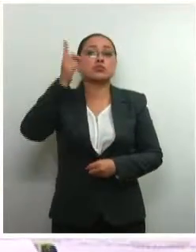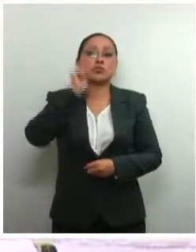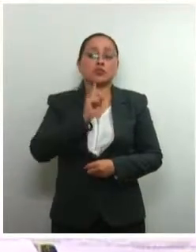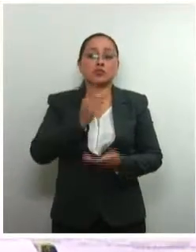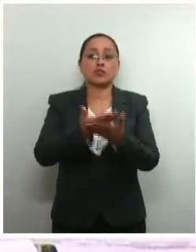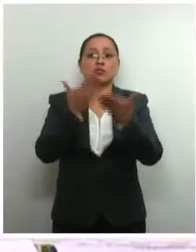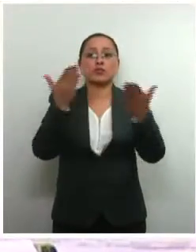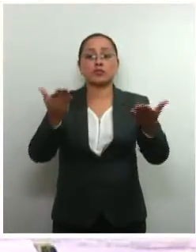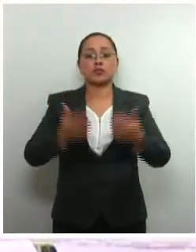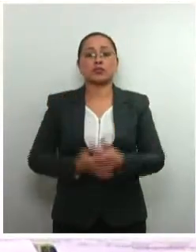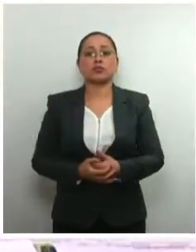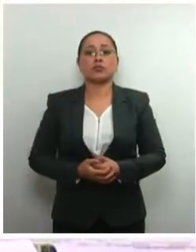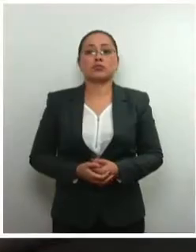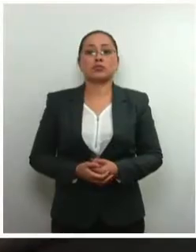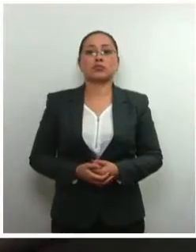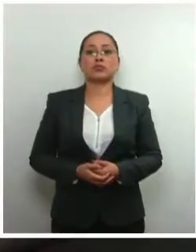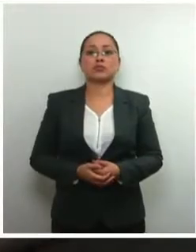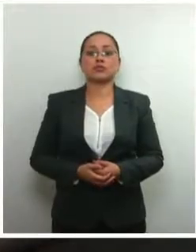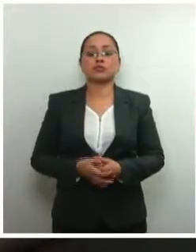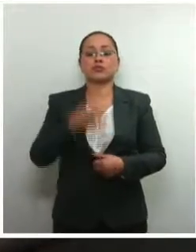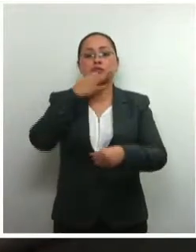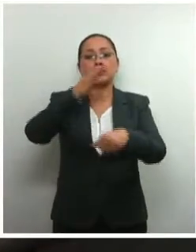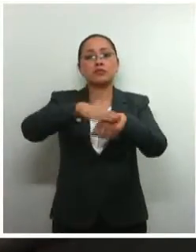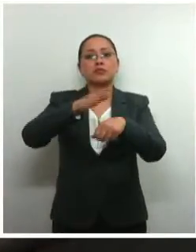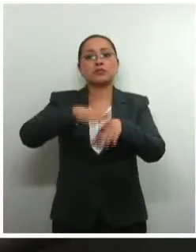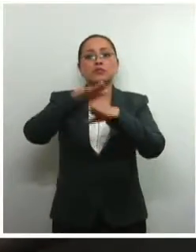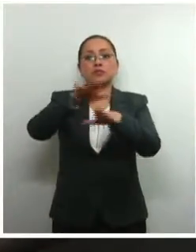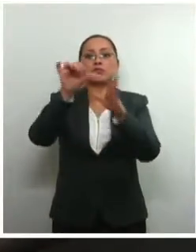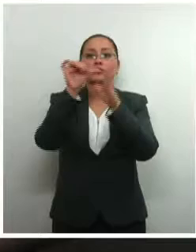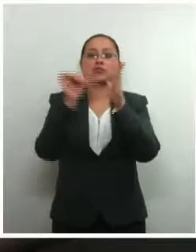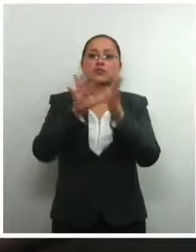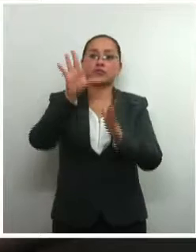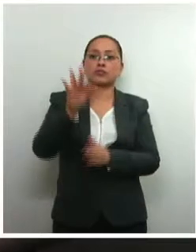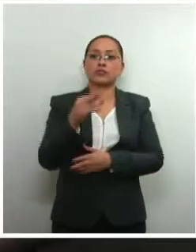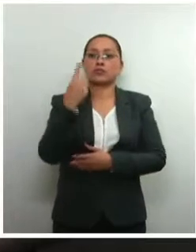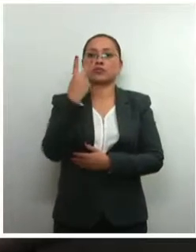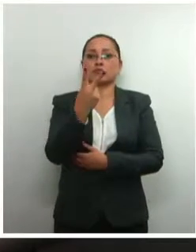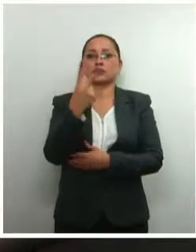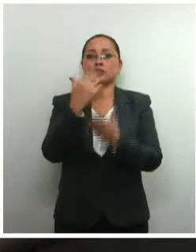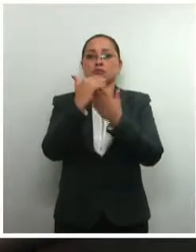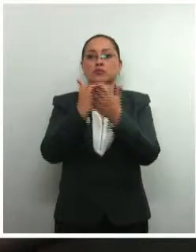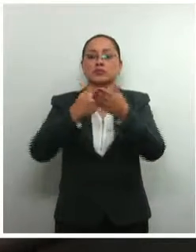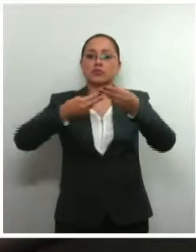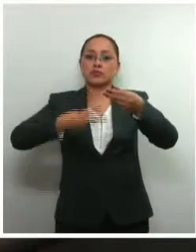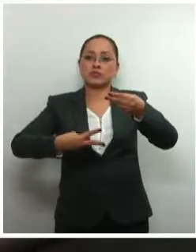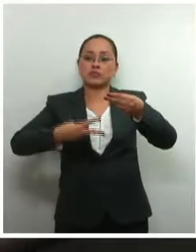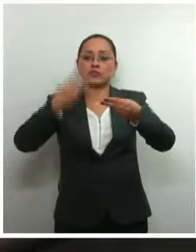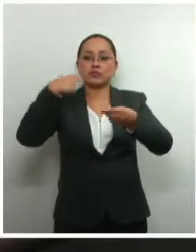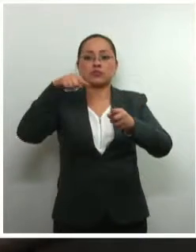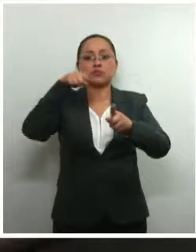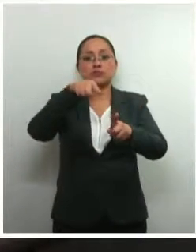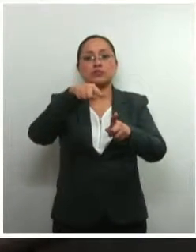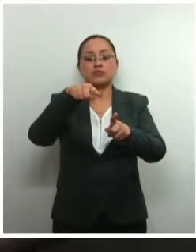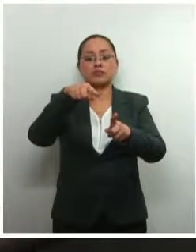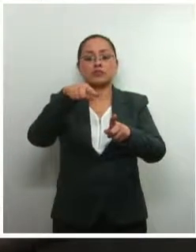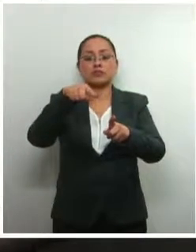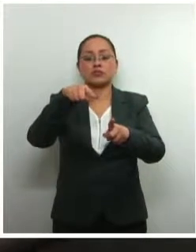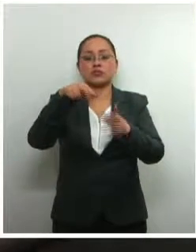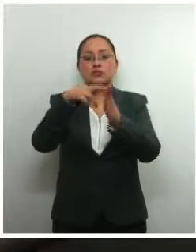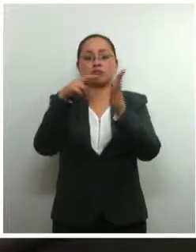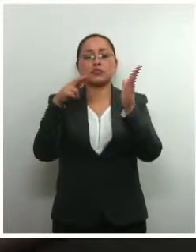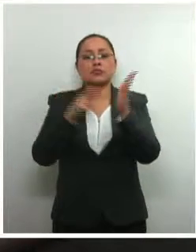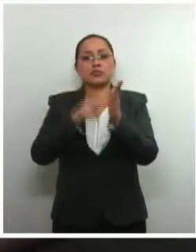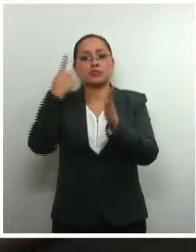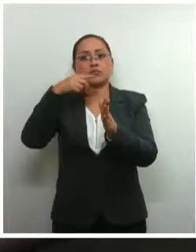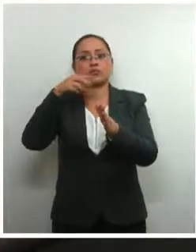los diputados presentes. Háganse los avisos a los que se refiere el artículo 42, numeral 3 del